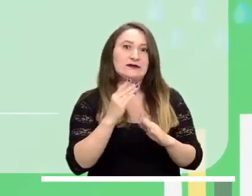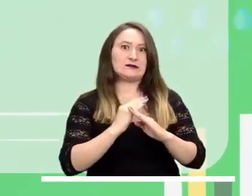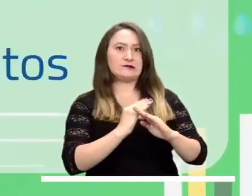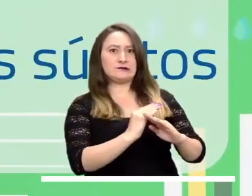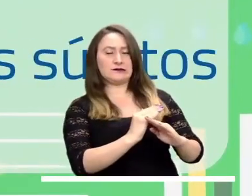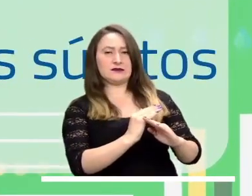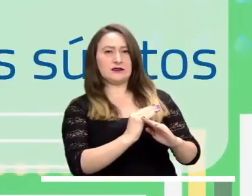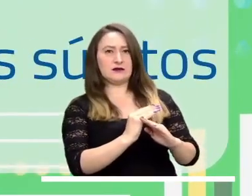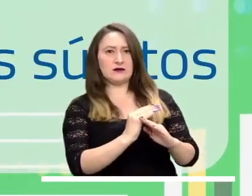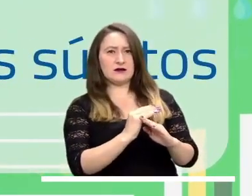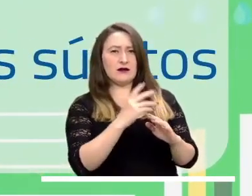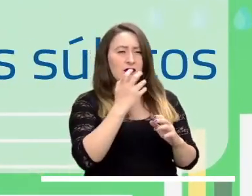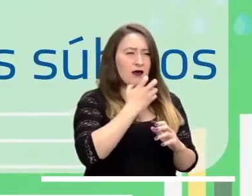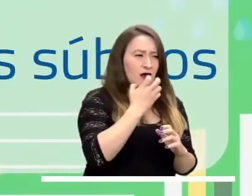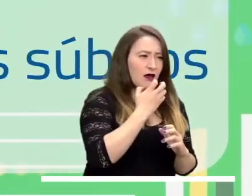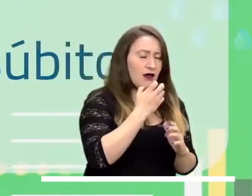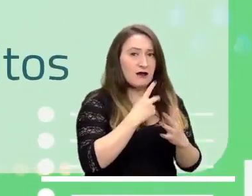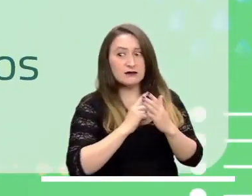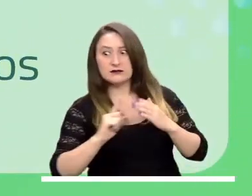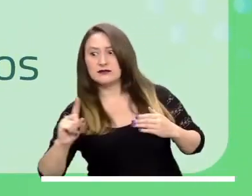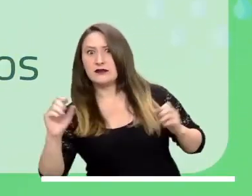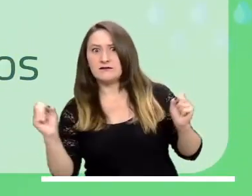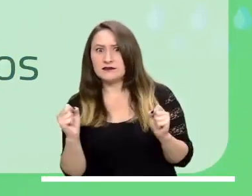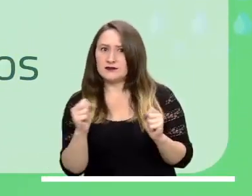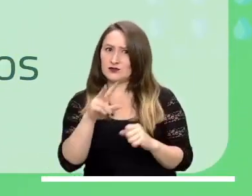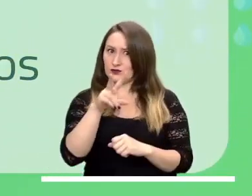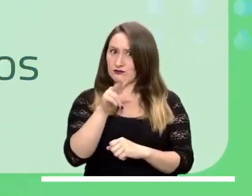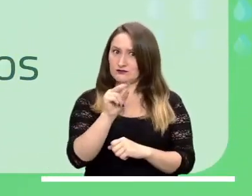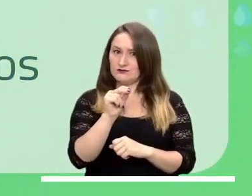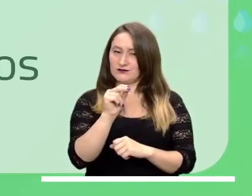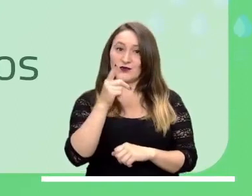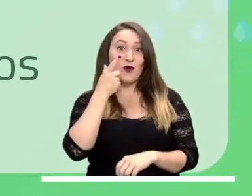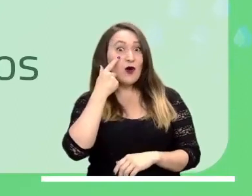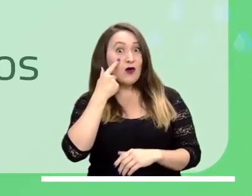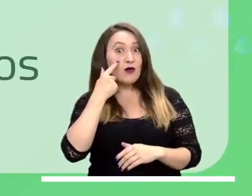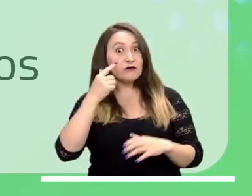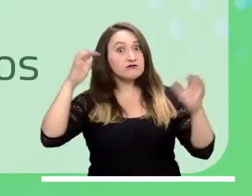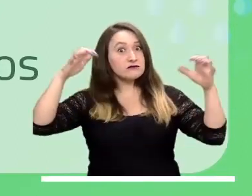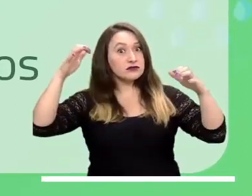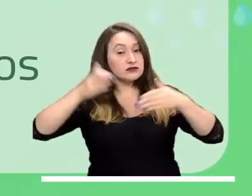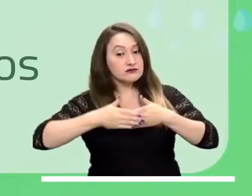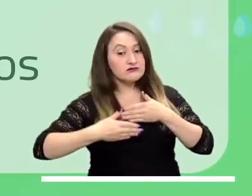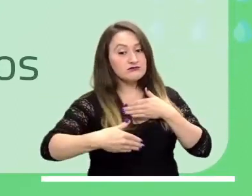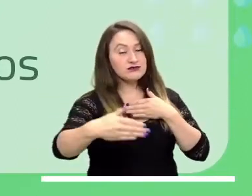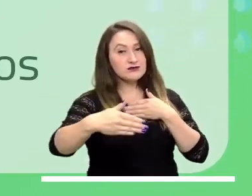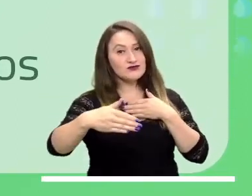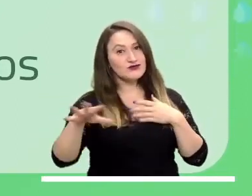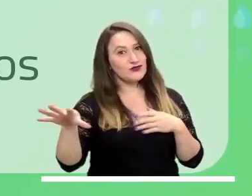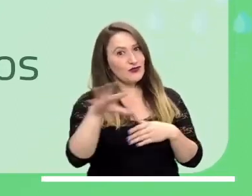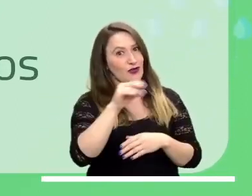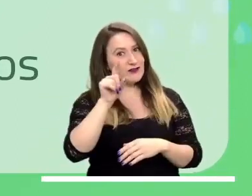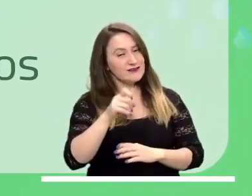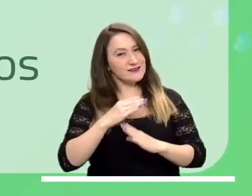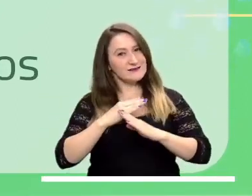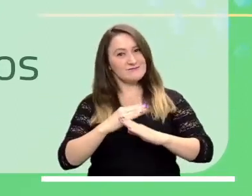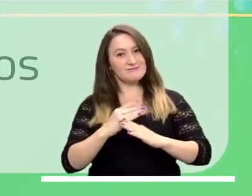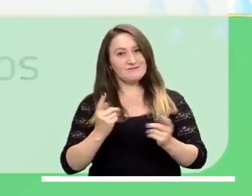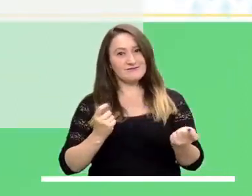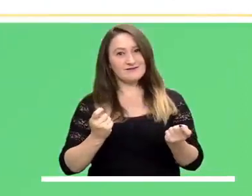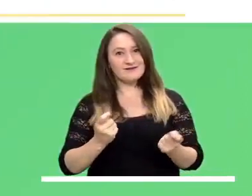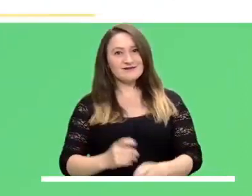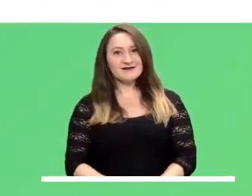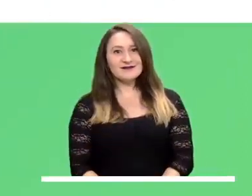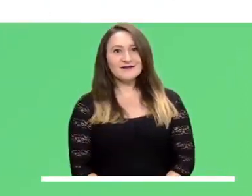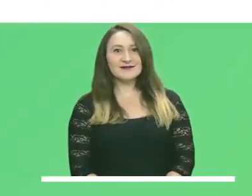aire. No se exponga a cambios súbitos de temperatura. En esta temporada de lluvias, todos debemos estar